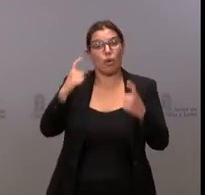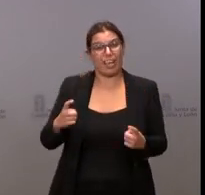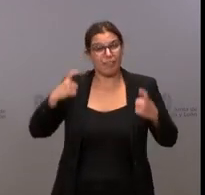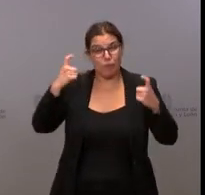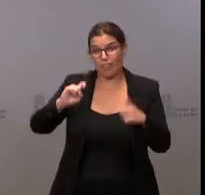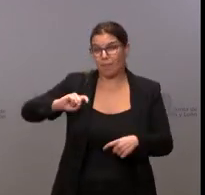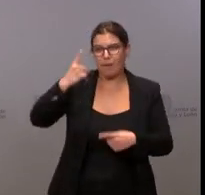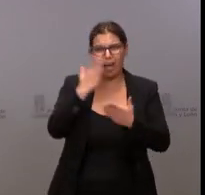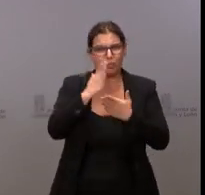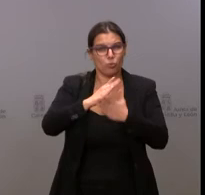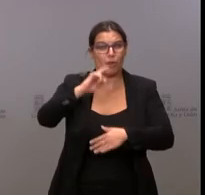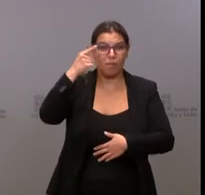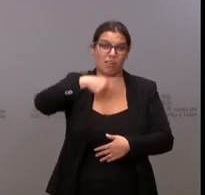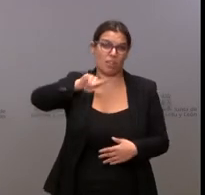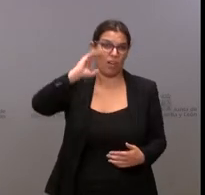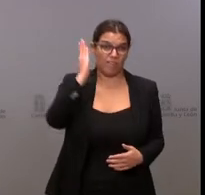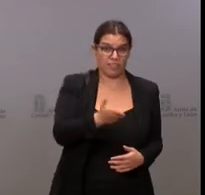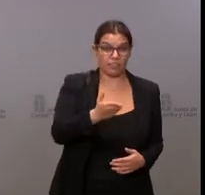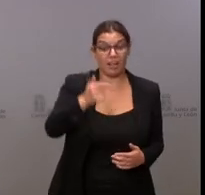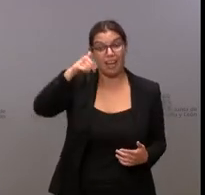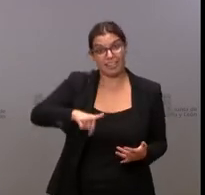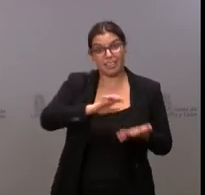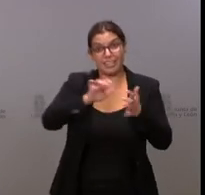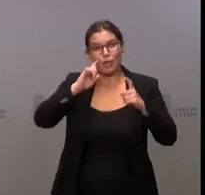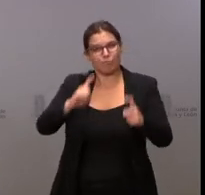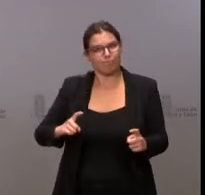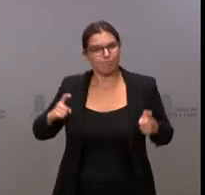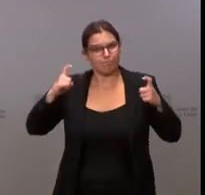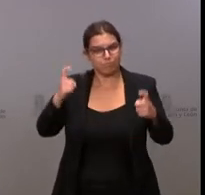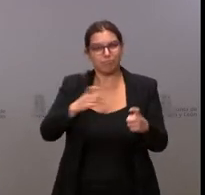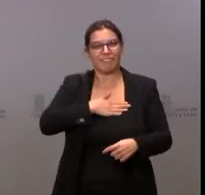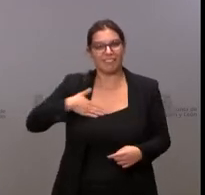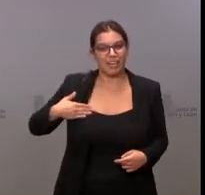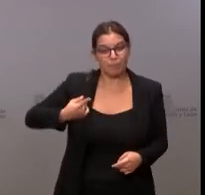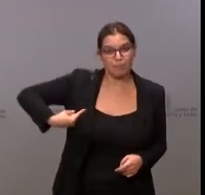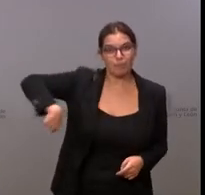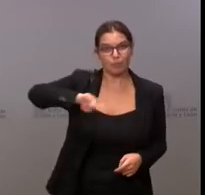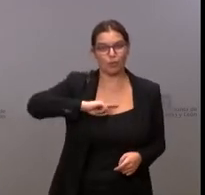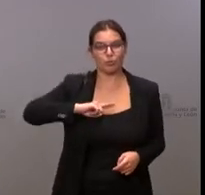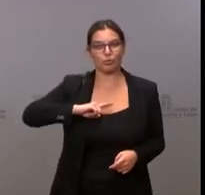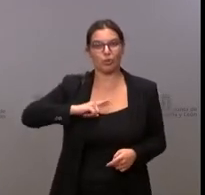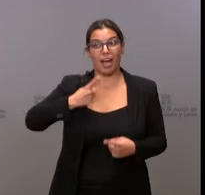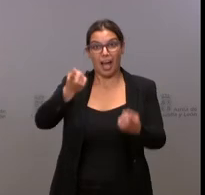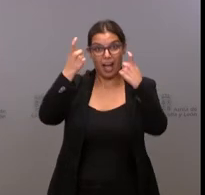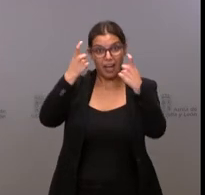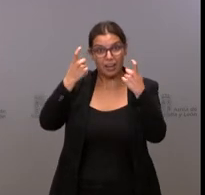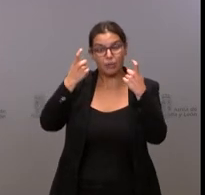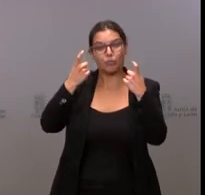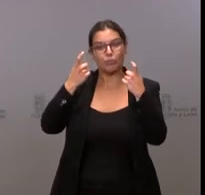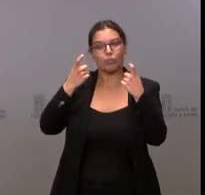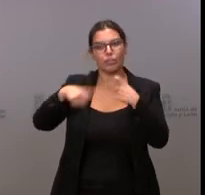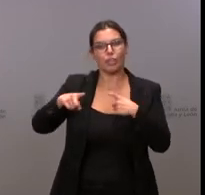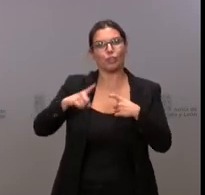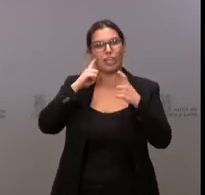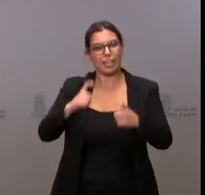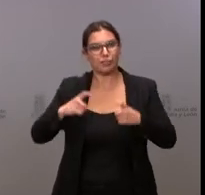y en castilla y león' nos esmeramos porque nuestros alumnos se esfuercen